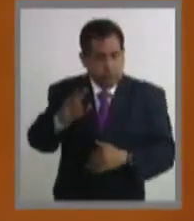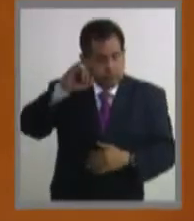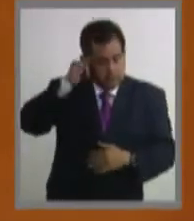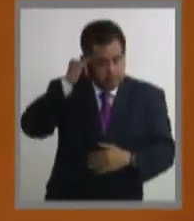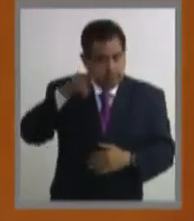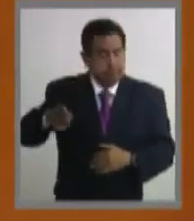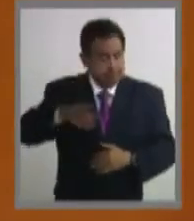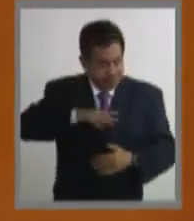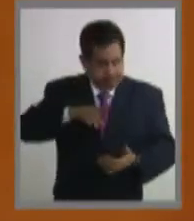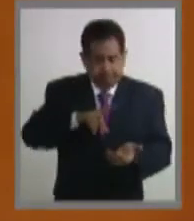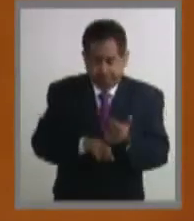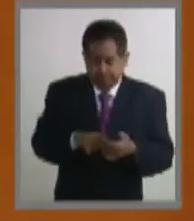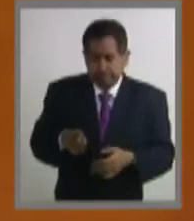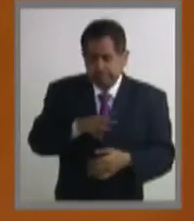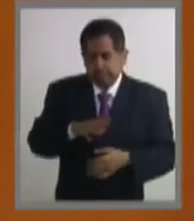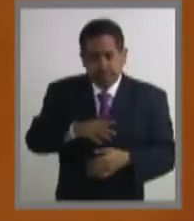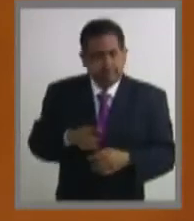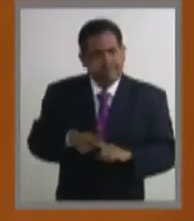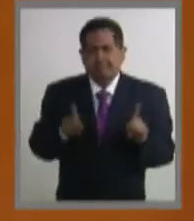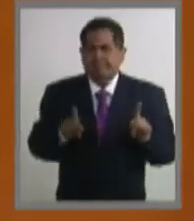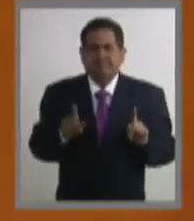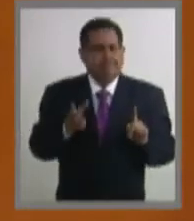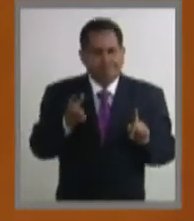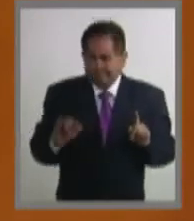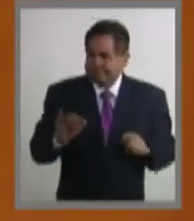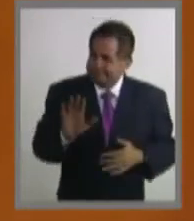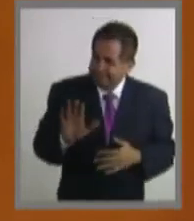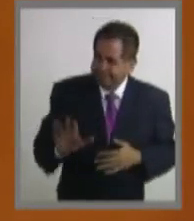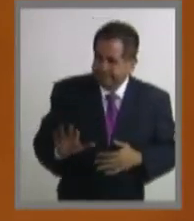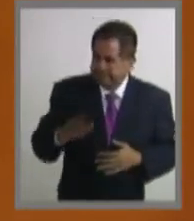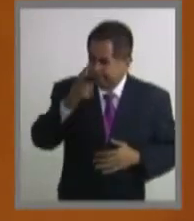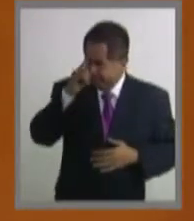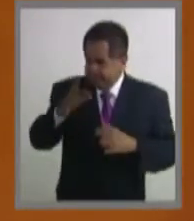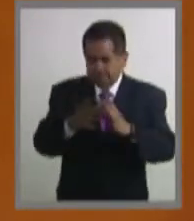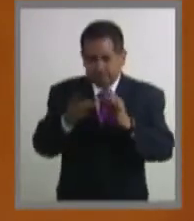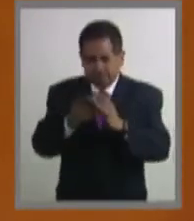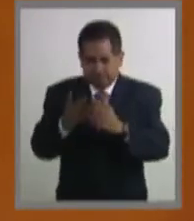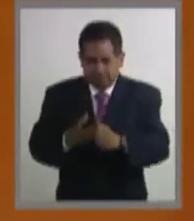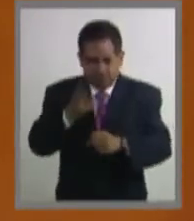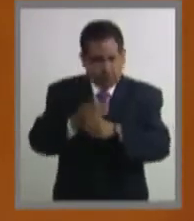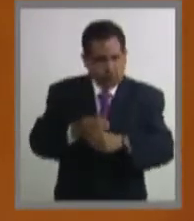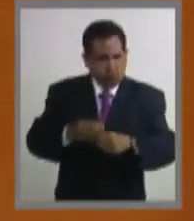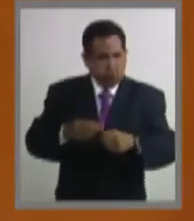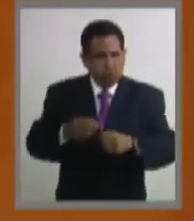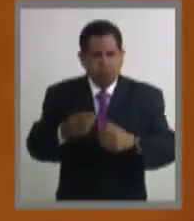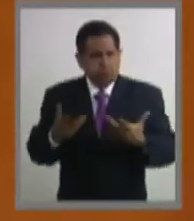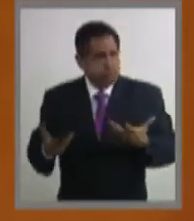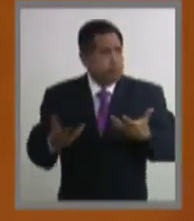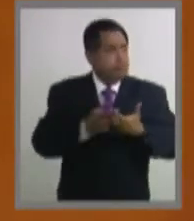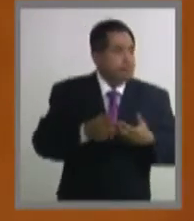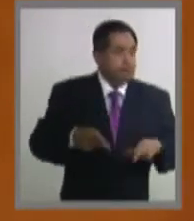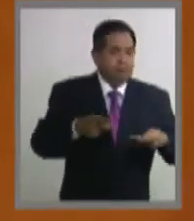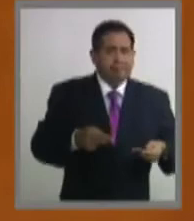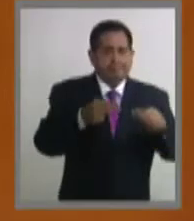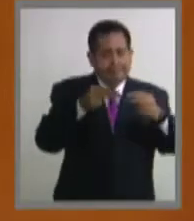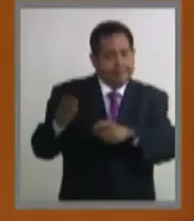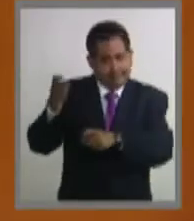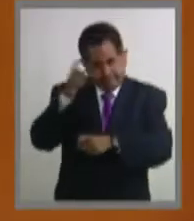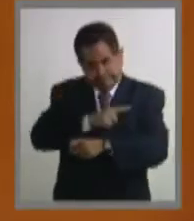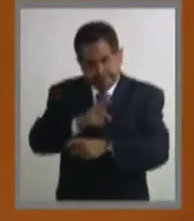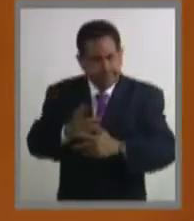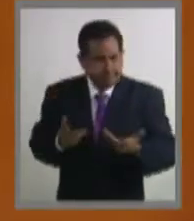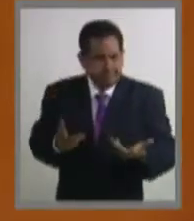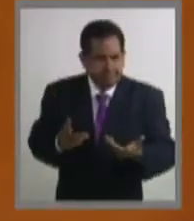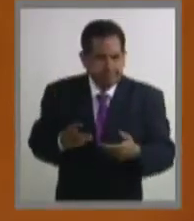México tienen como diferencial, y que para articularse a la economía occidental les cuesta muchísimo trabajo.